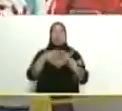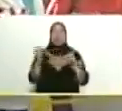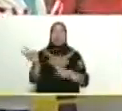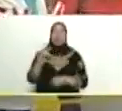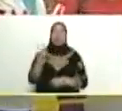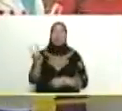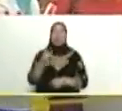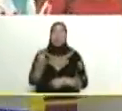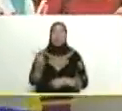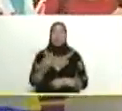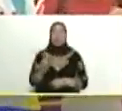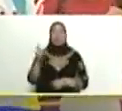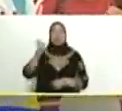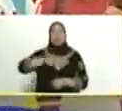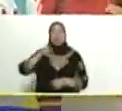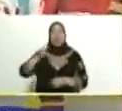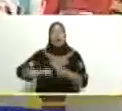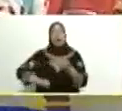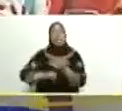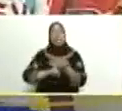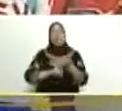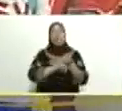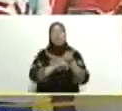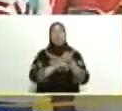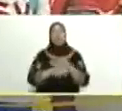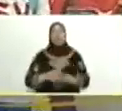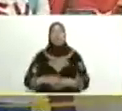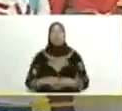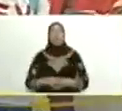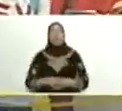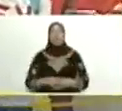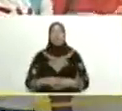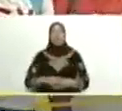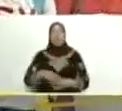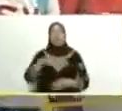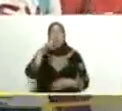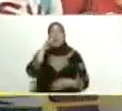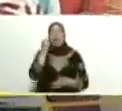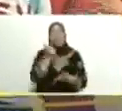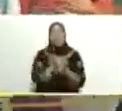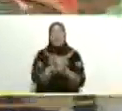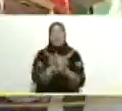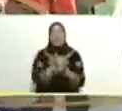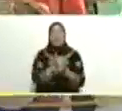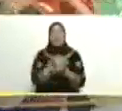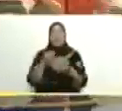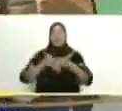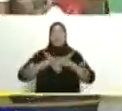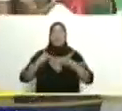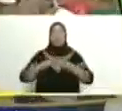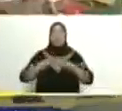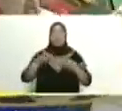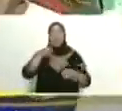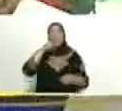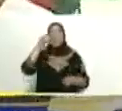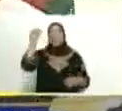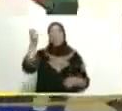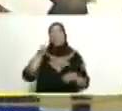país. Pero necesitamos de su apoyo. Claro que sí. Así será. ¡Amén! ¡Que viva! ¡Que